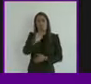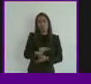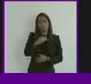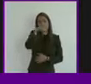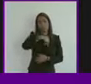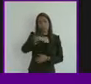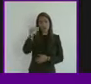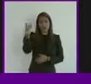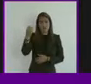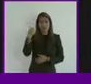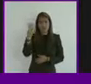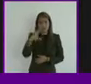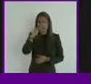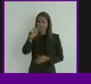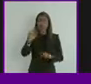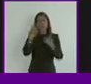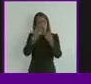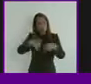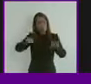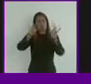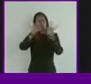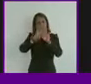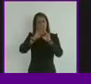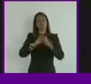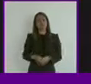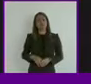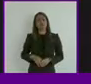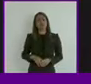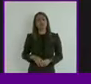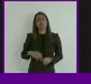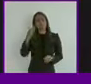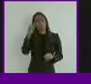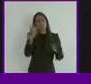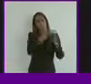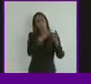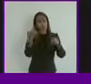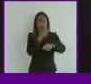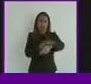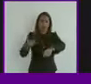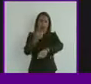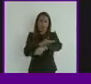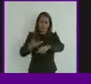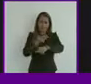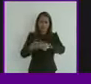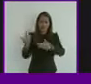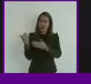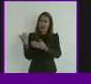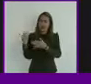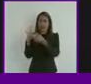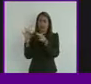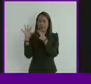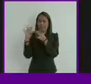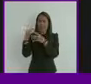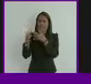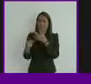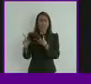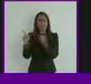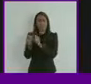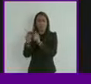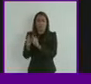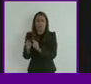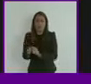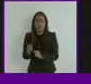créanme que fue totalmente importante hacerla y tiene una lógica del evento y una lógica de aterrizar las ideas y lo han hecho de manera mucho muy